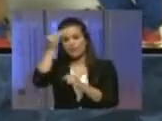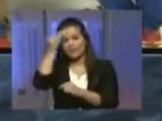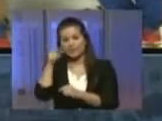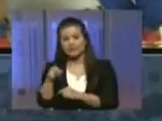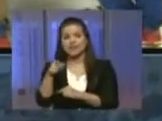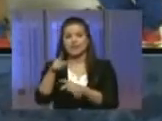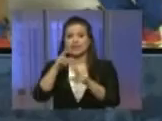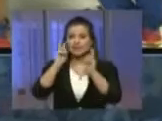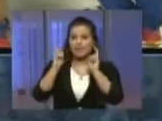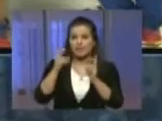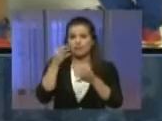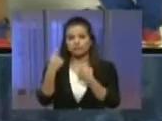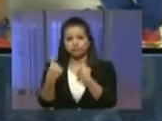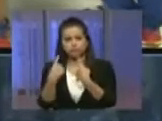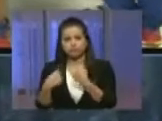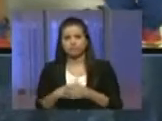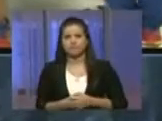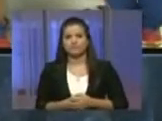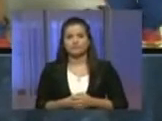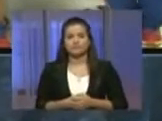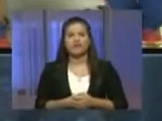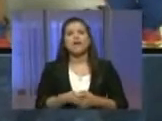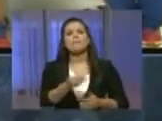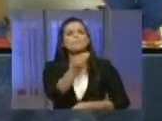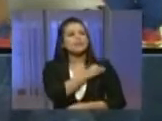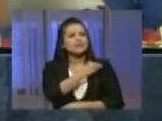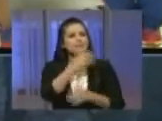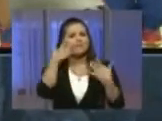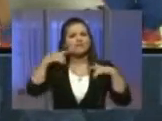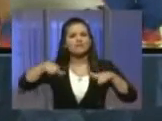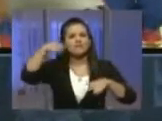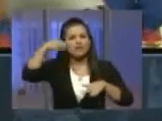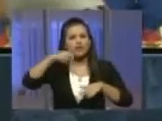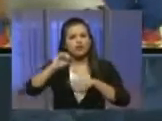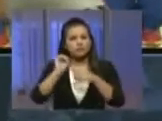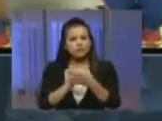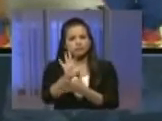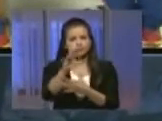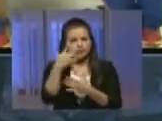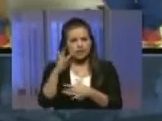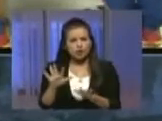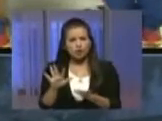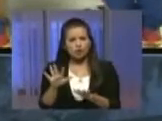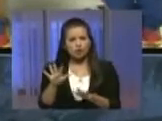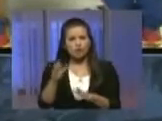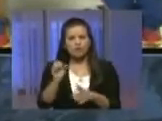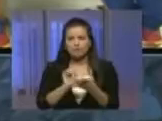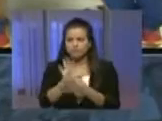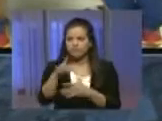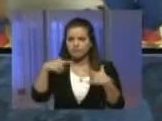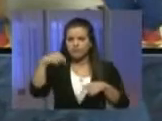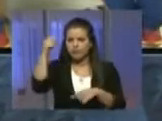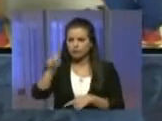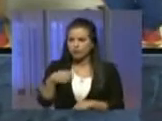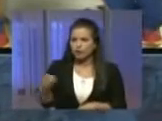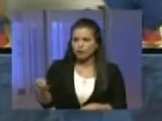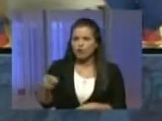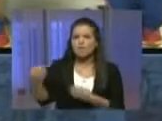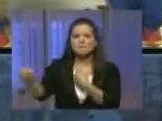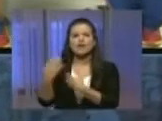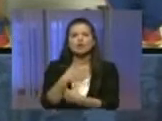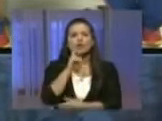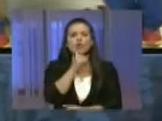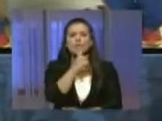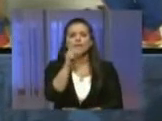de comentarios me dicen que hay un video que nos llegó que nos mandó Gabriel